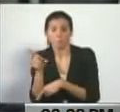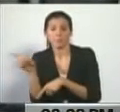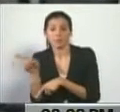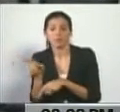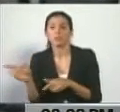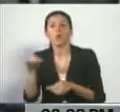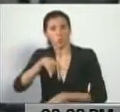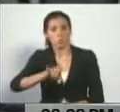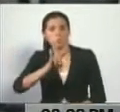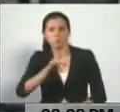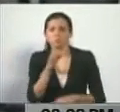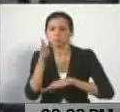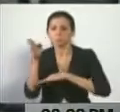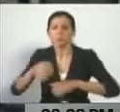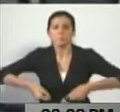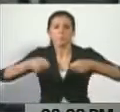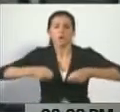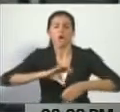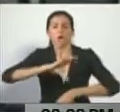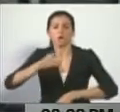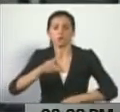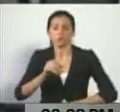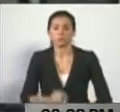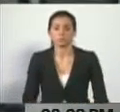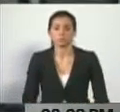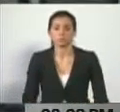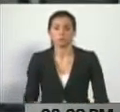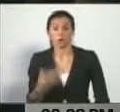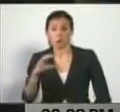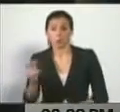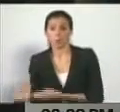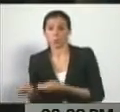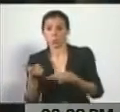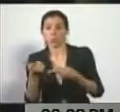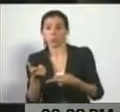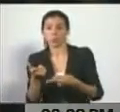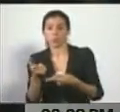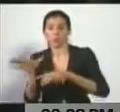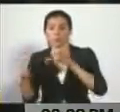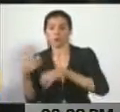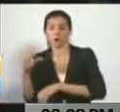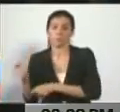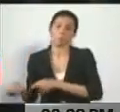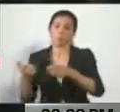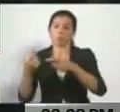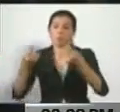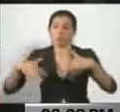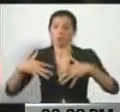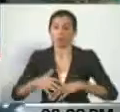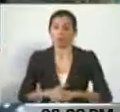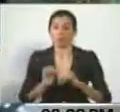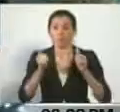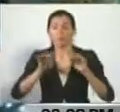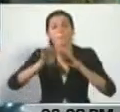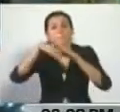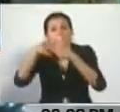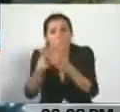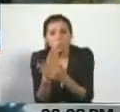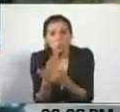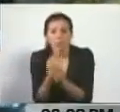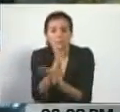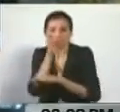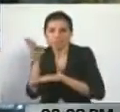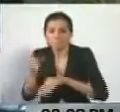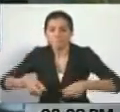lunes en el mercado mayorista de Cocho, ubicado en Caracas. En esta fiscalización que inició en horas de la madrugada, el Estado Mayor de la